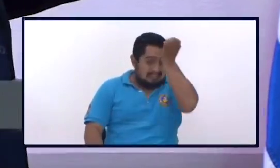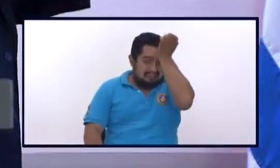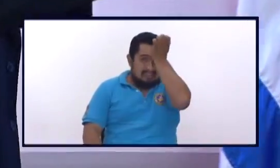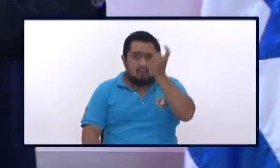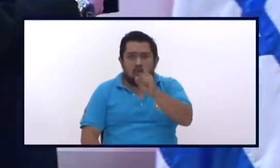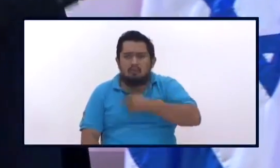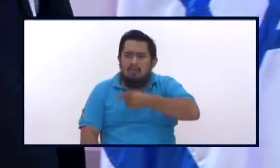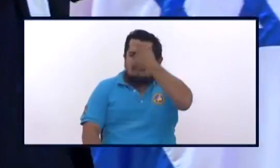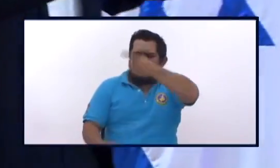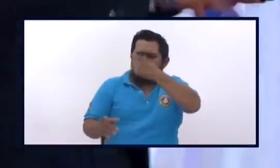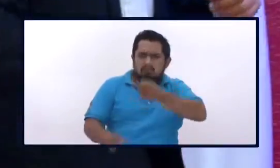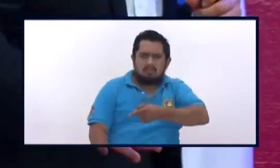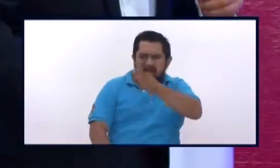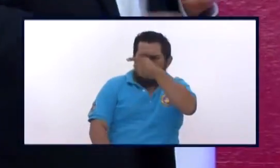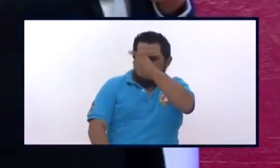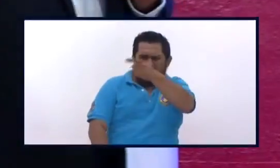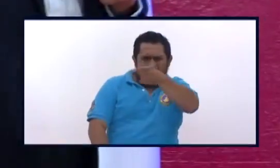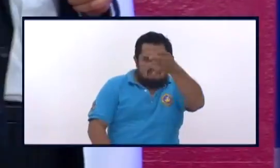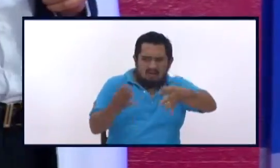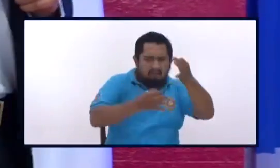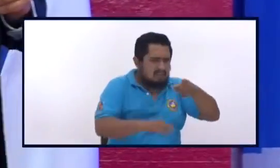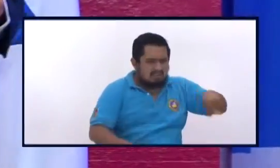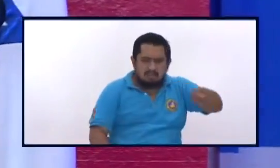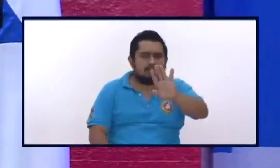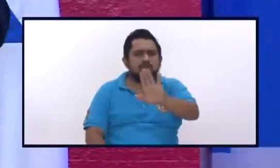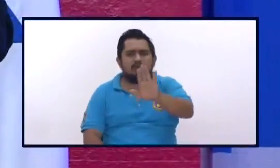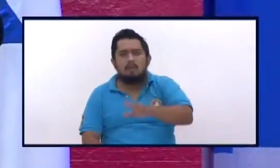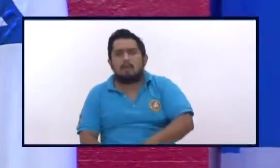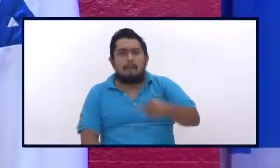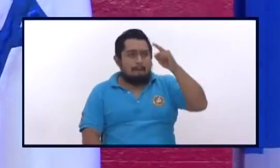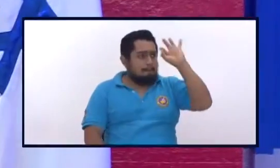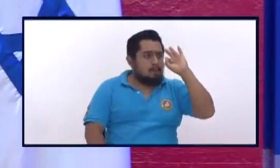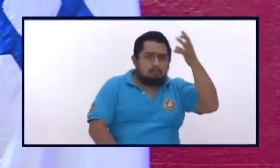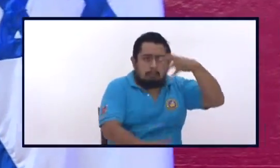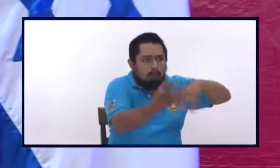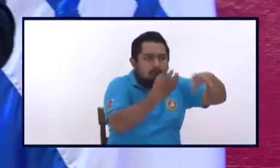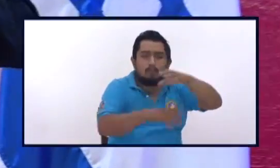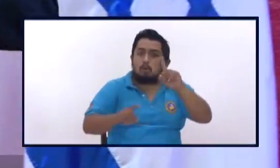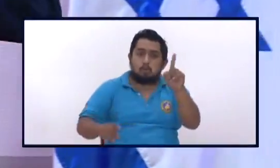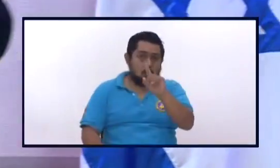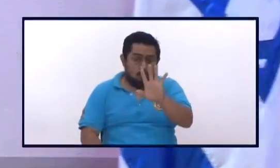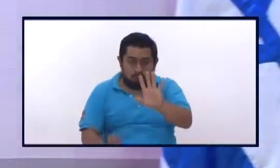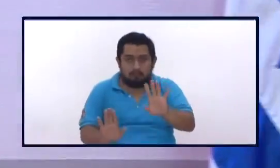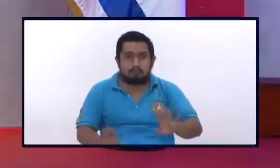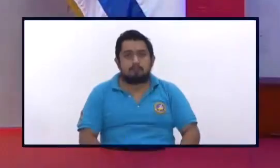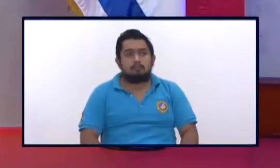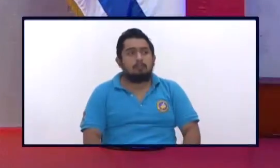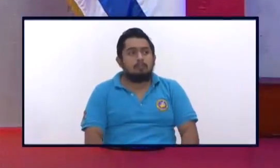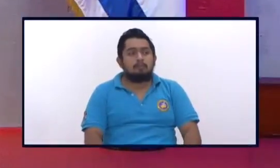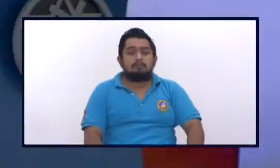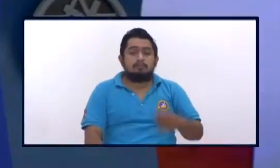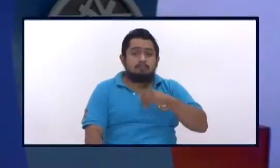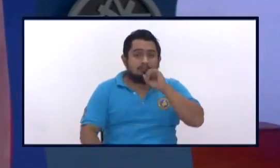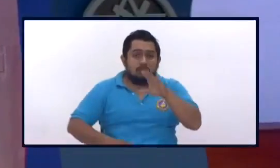estar juzgando las cosas por como se ven yo no quiero confundir pastores ni mucho menos alterar el orden de su de su espiritualidad pero